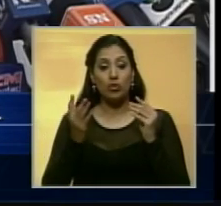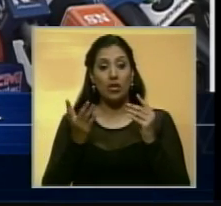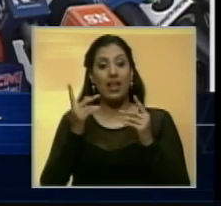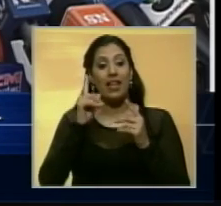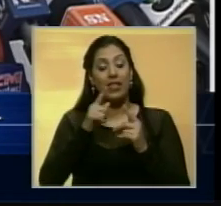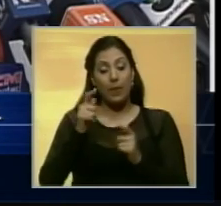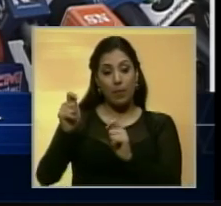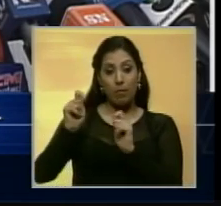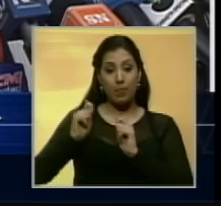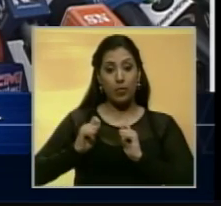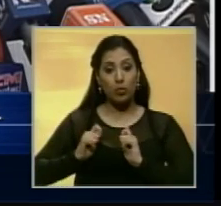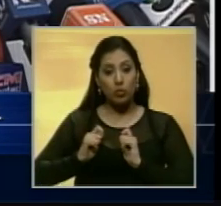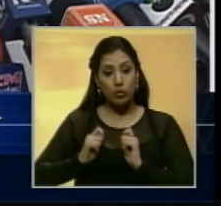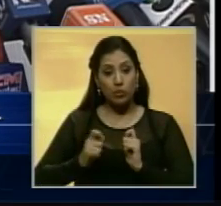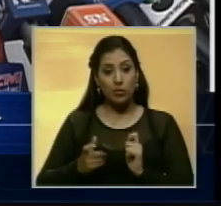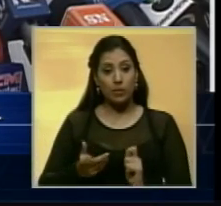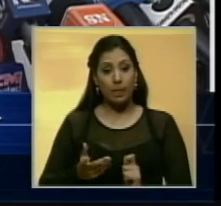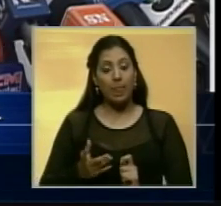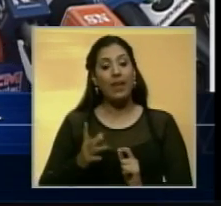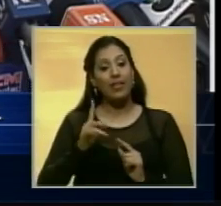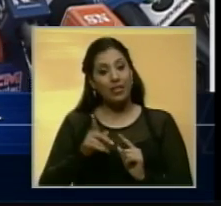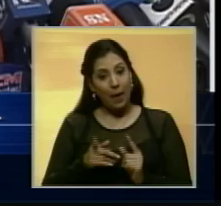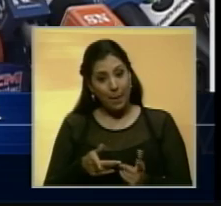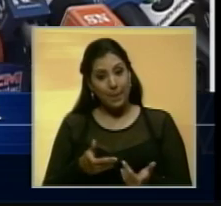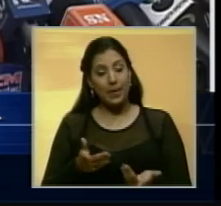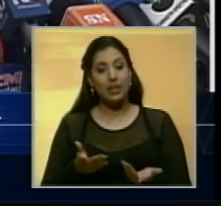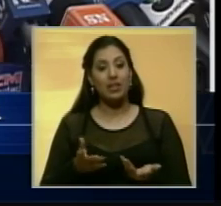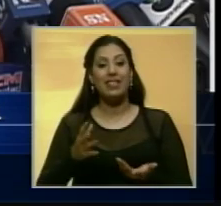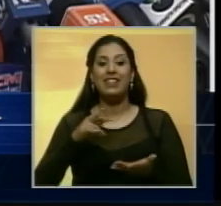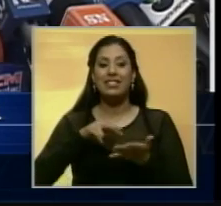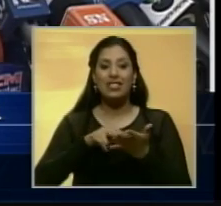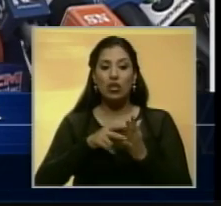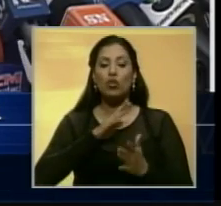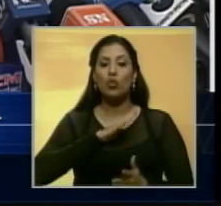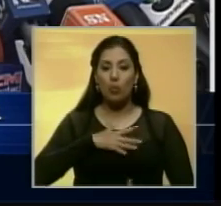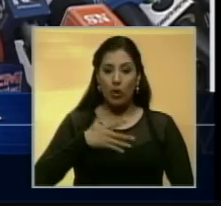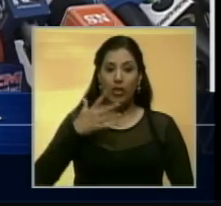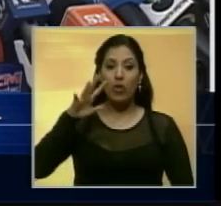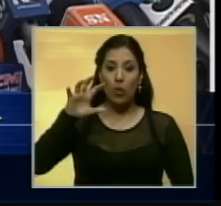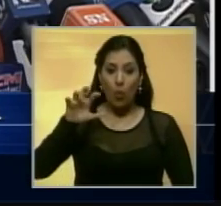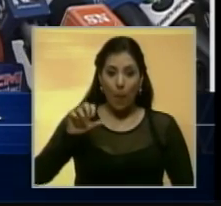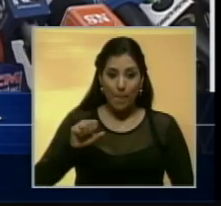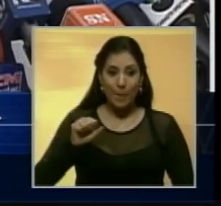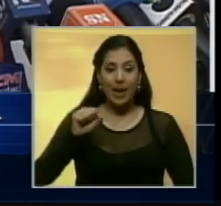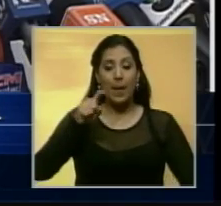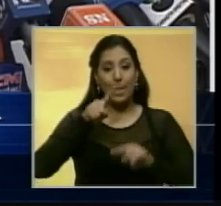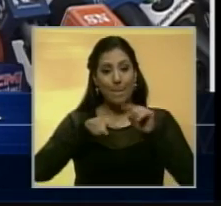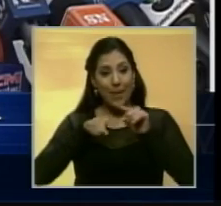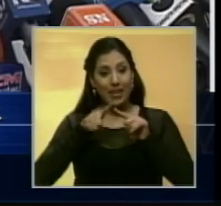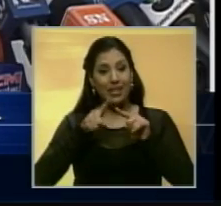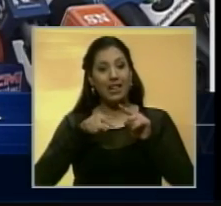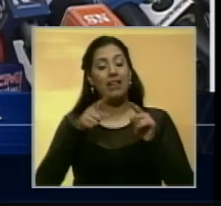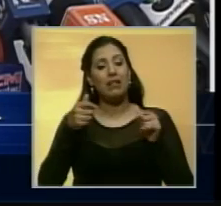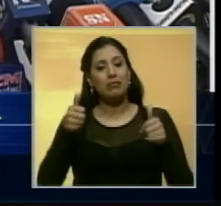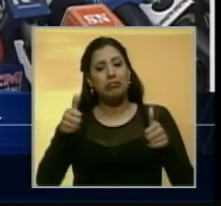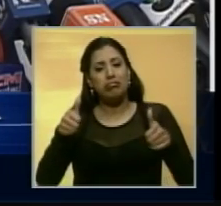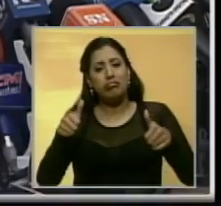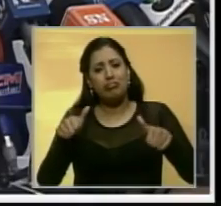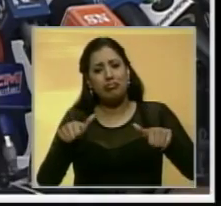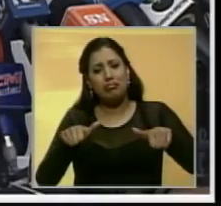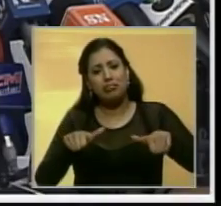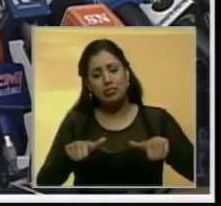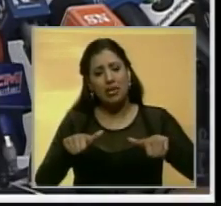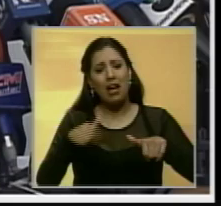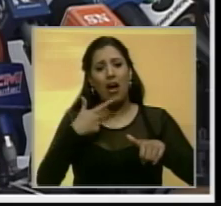las asignaciones y por lo tanto lo que hemos podido comprar de materia prima ha estado muy por debajo